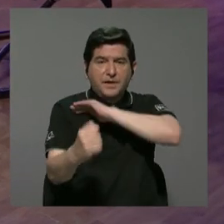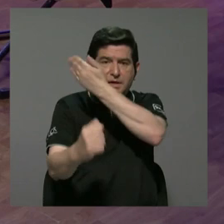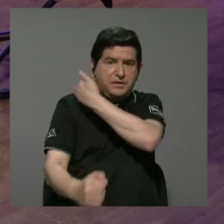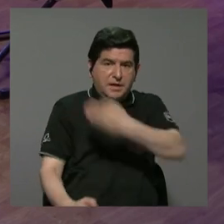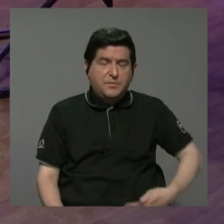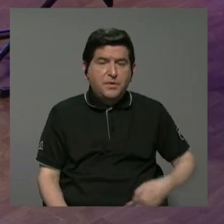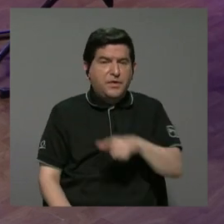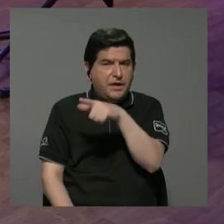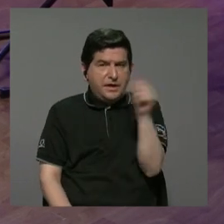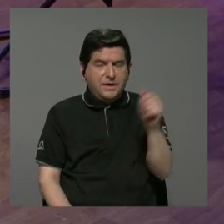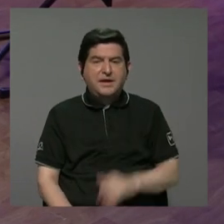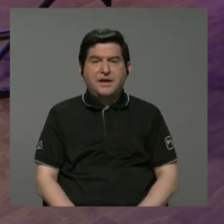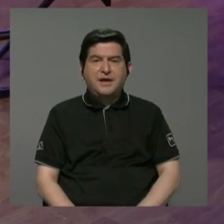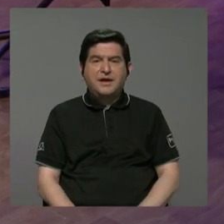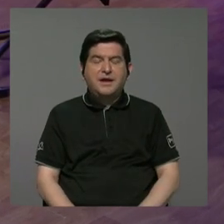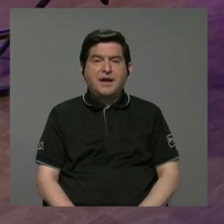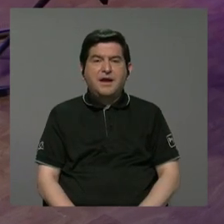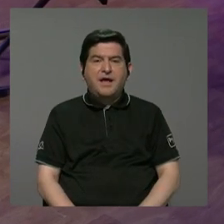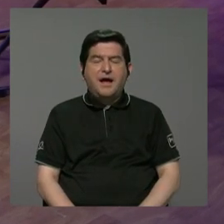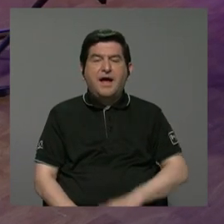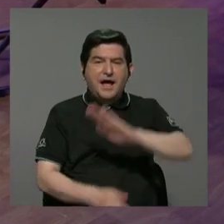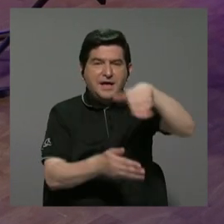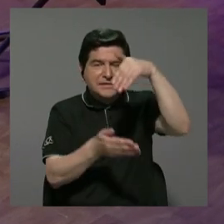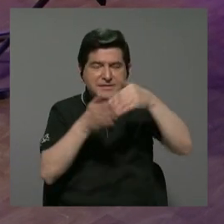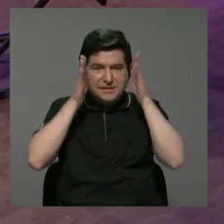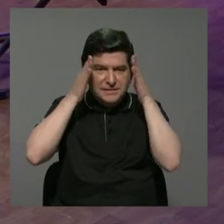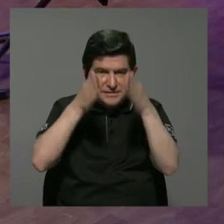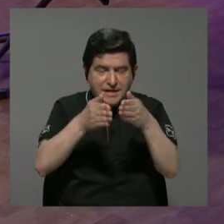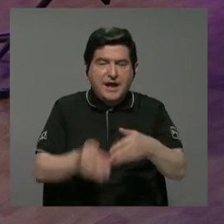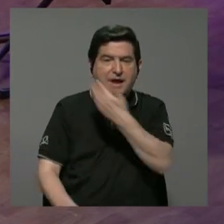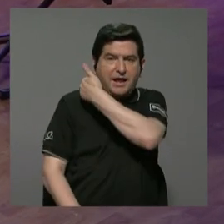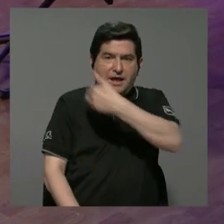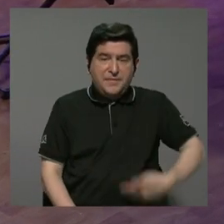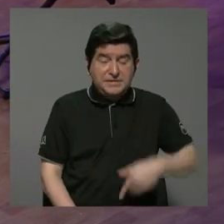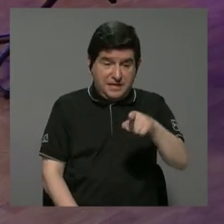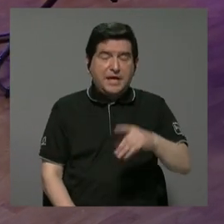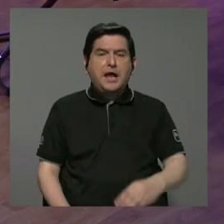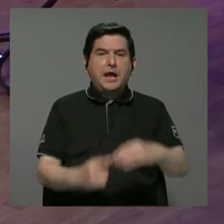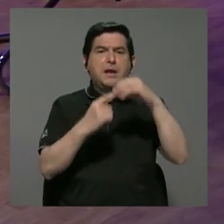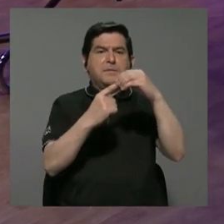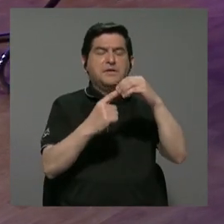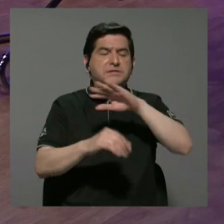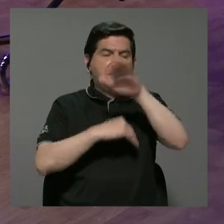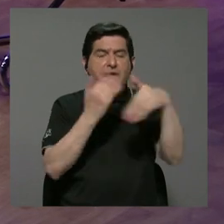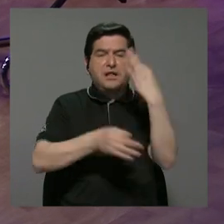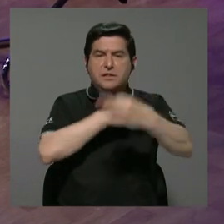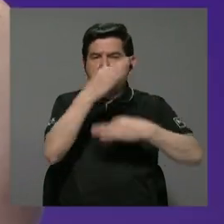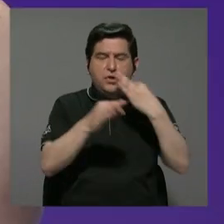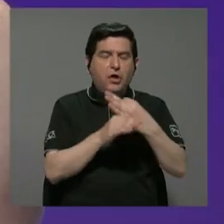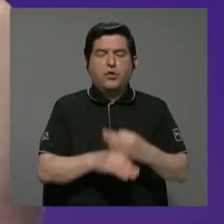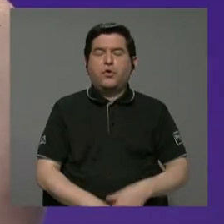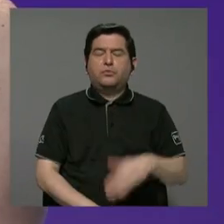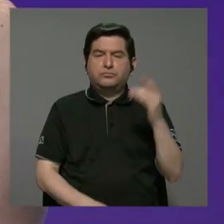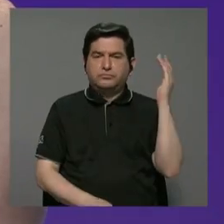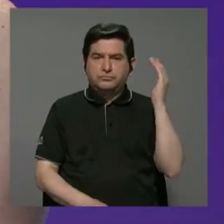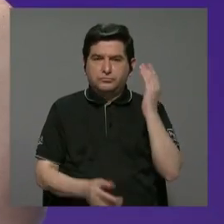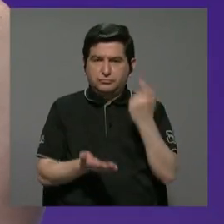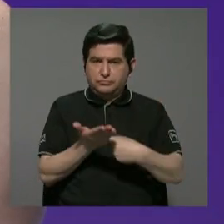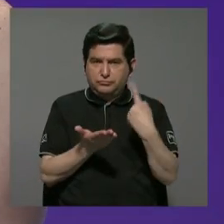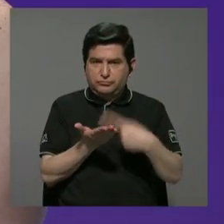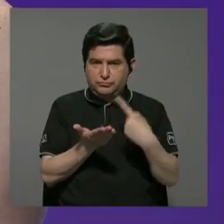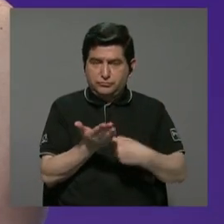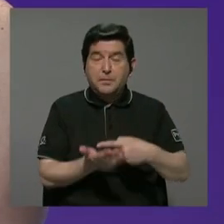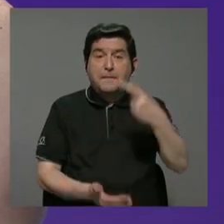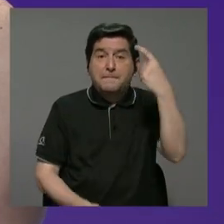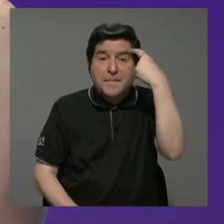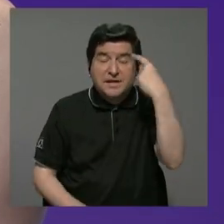largo de estos meses. La centralidad de la figura del presidente. Él es la figura principal de cualquier tipo de discusión. En consecuencia,